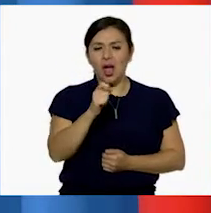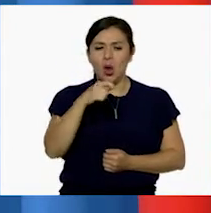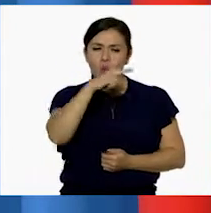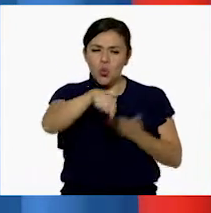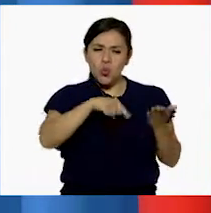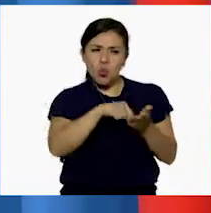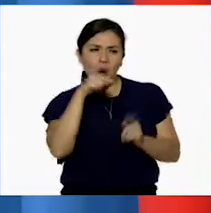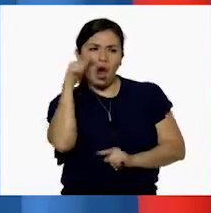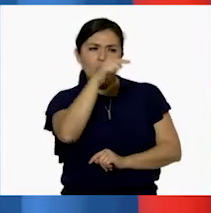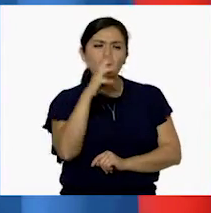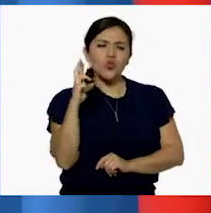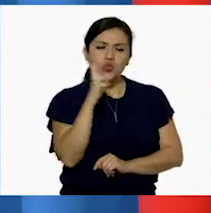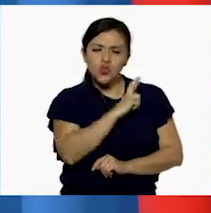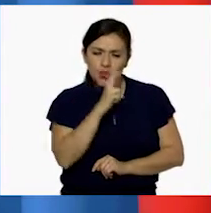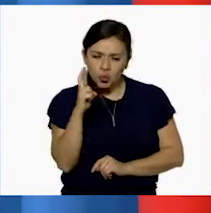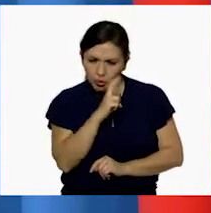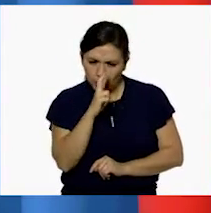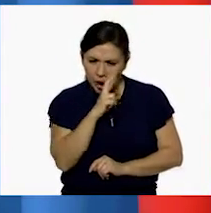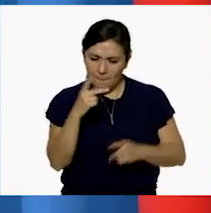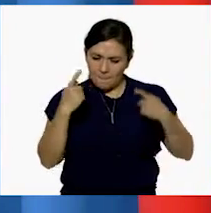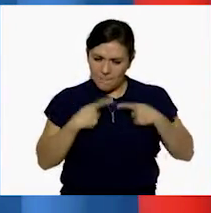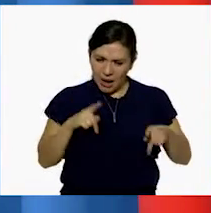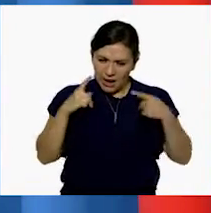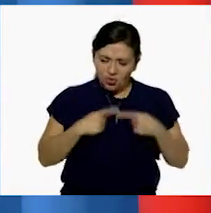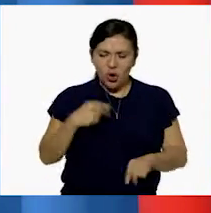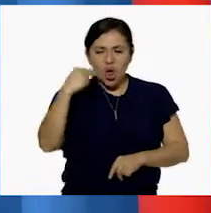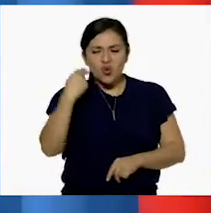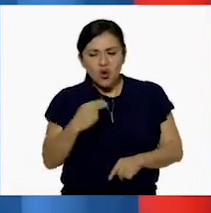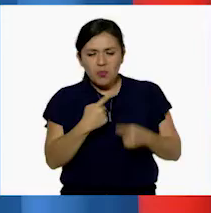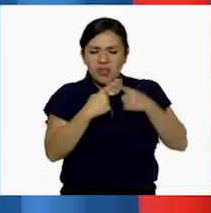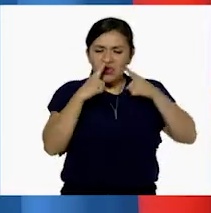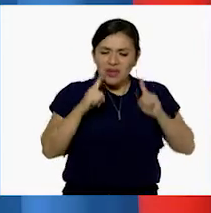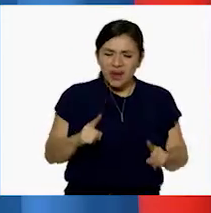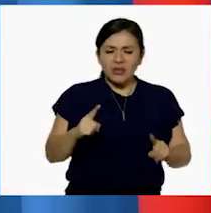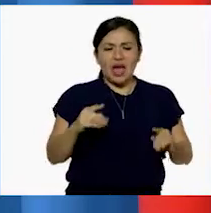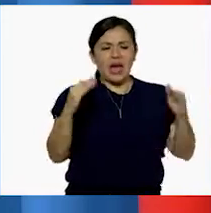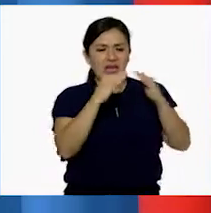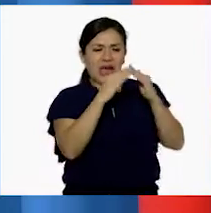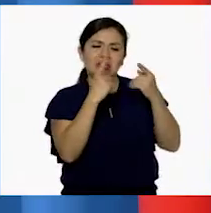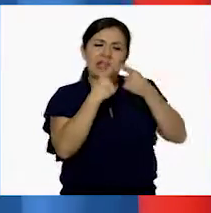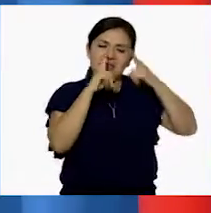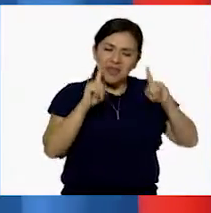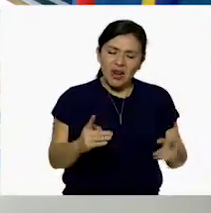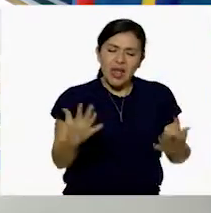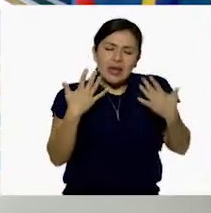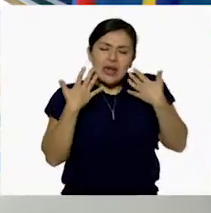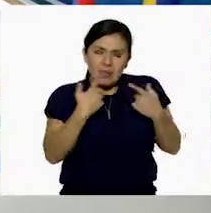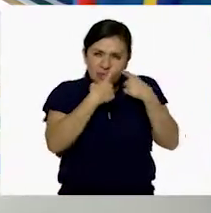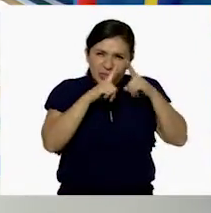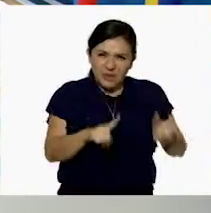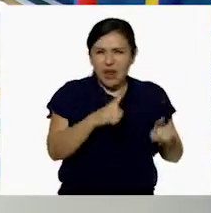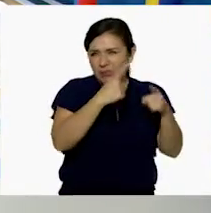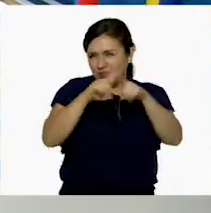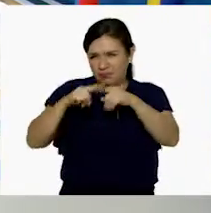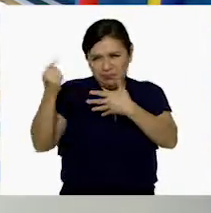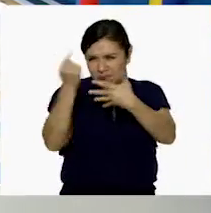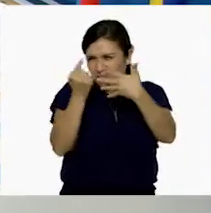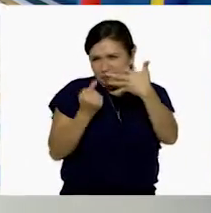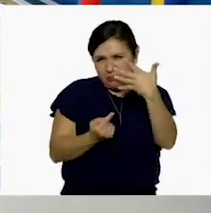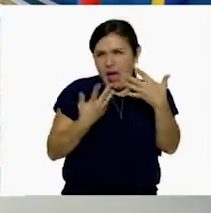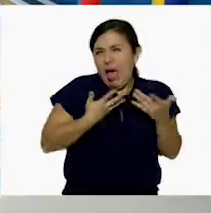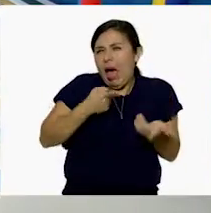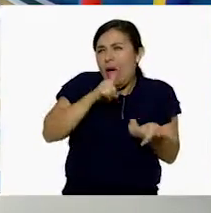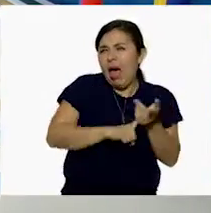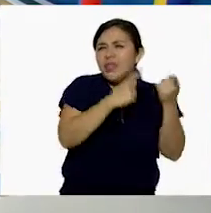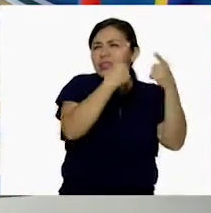Rusia y de que en consecuencia sus nombres, su moneda, casa, clima y muchas otras cosas más puedan ser diferentes